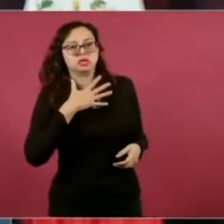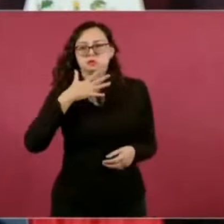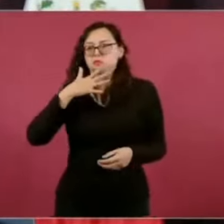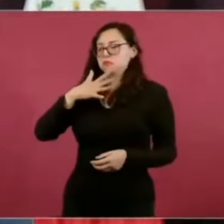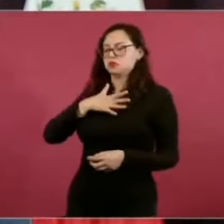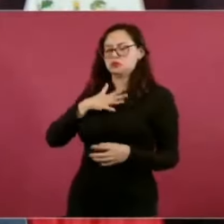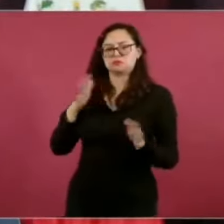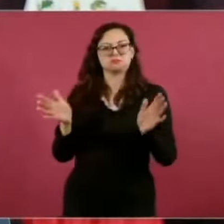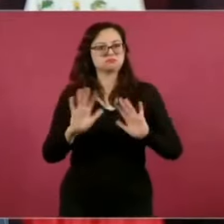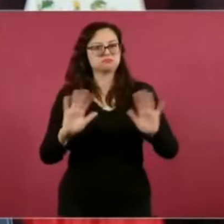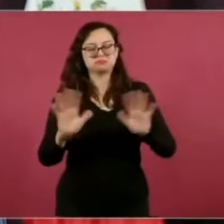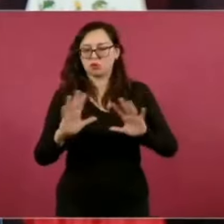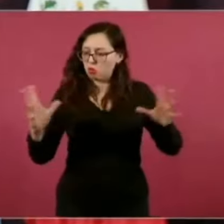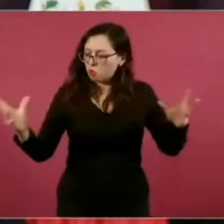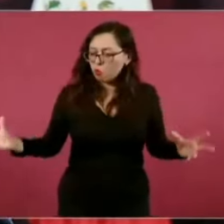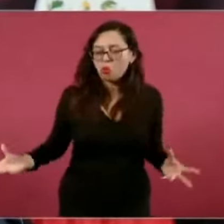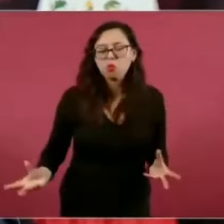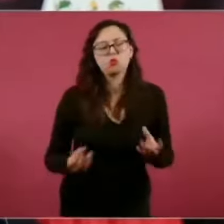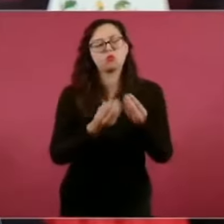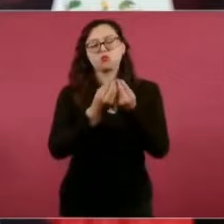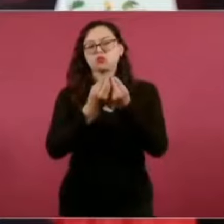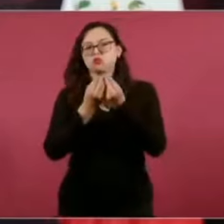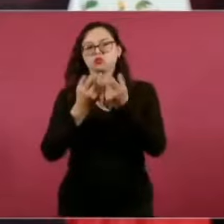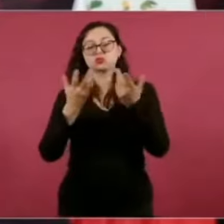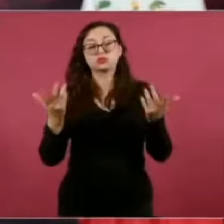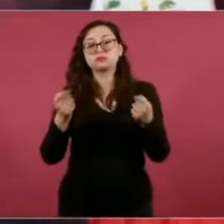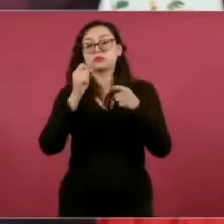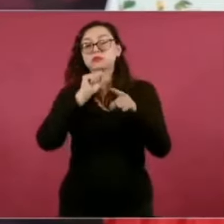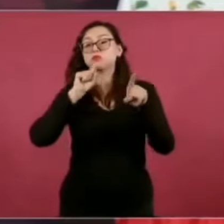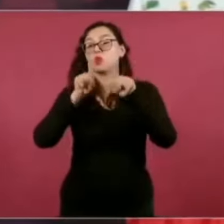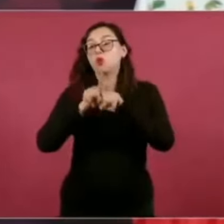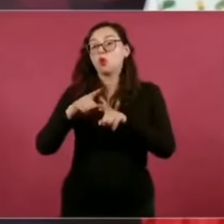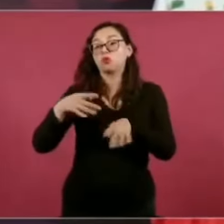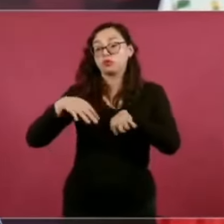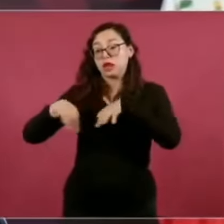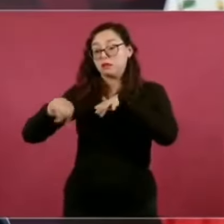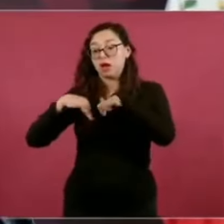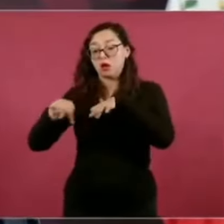trabajo asalariado y no había algo